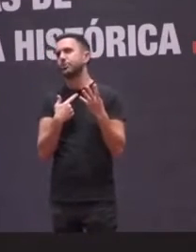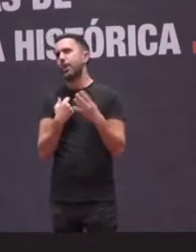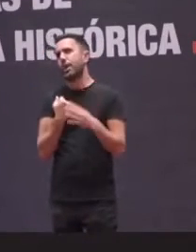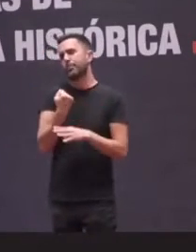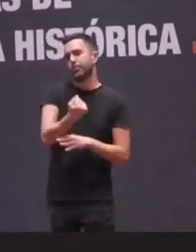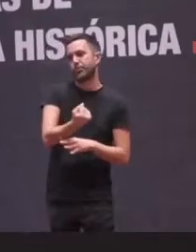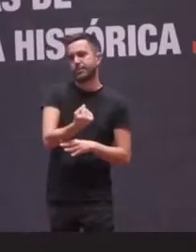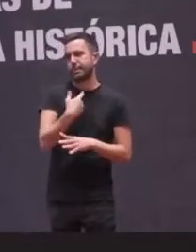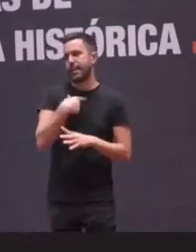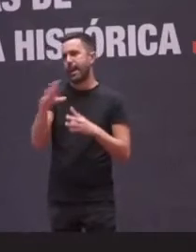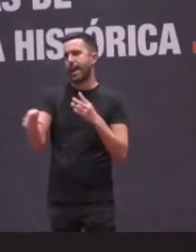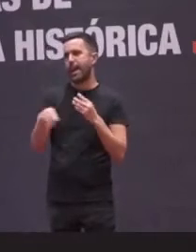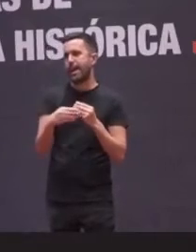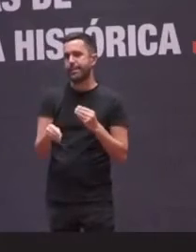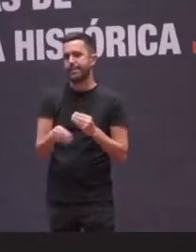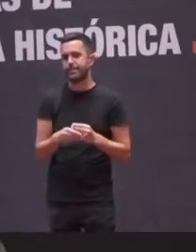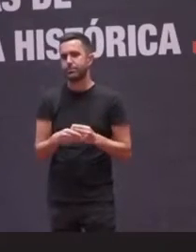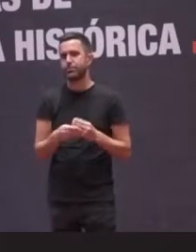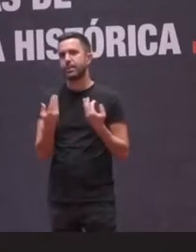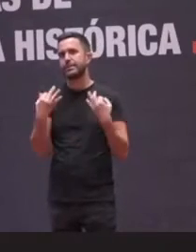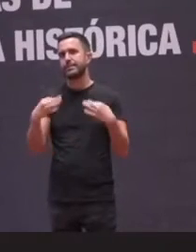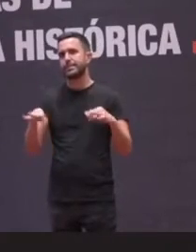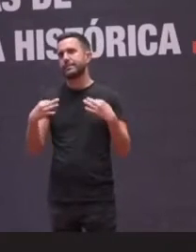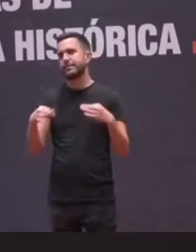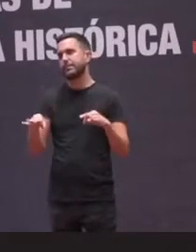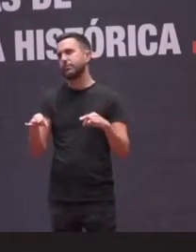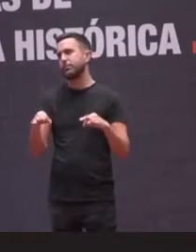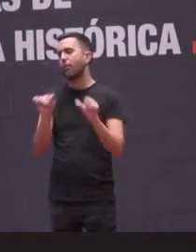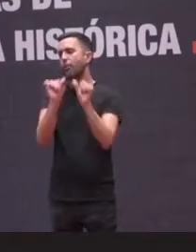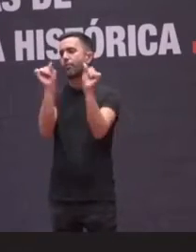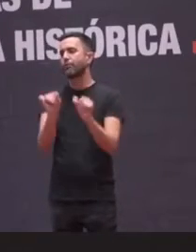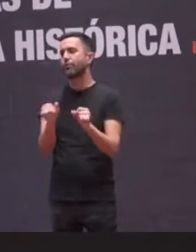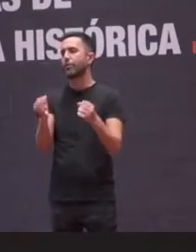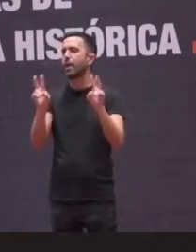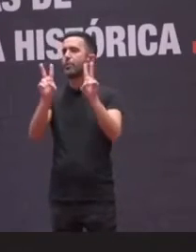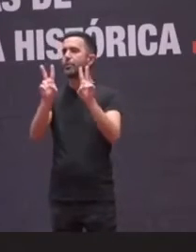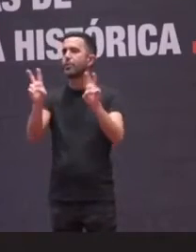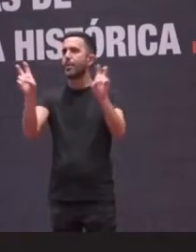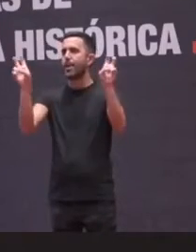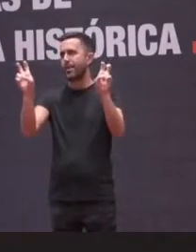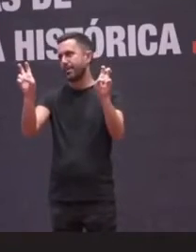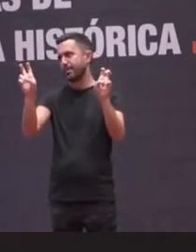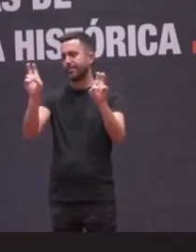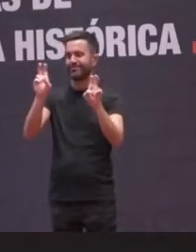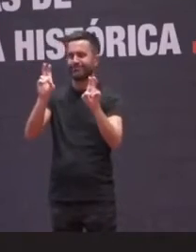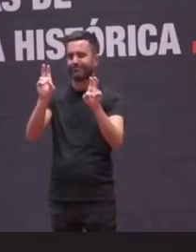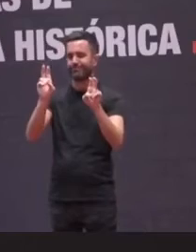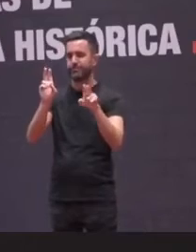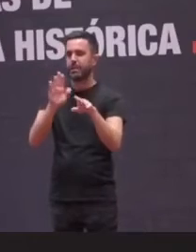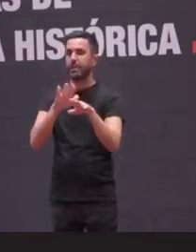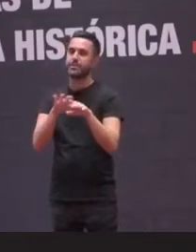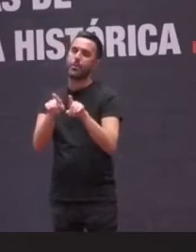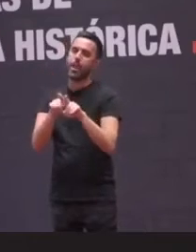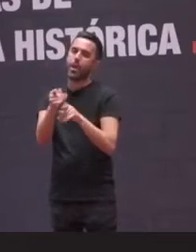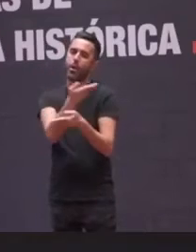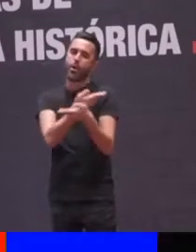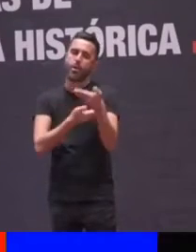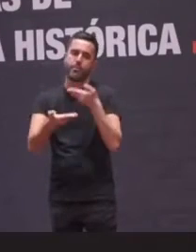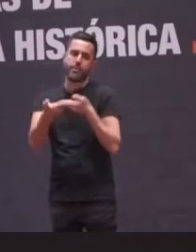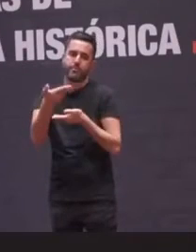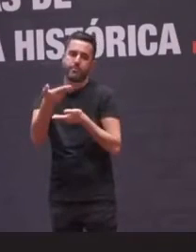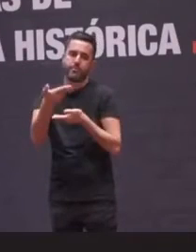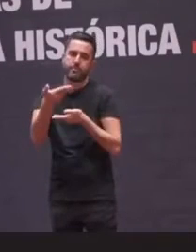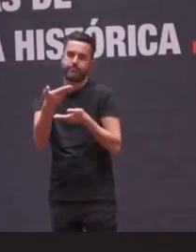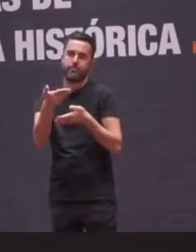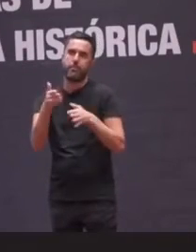simples. É unha figura nova da Lei de Axuizamento Civil que, para entendernos, votan unha má. Pero eles non van